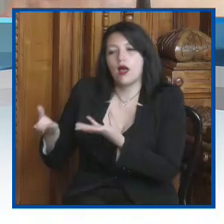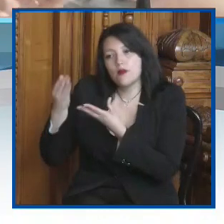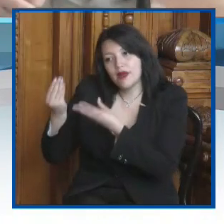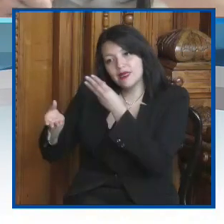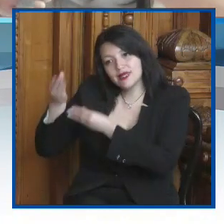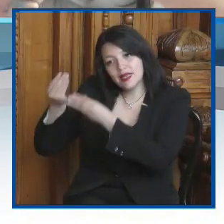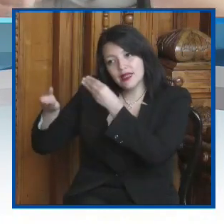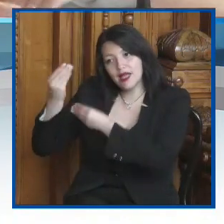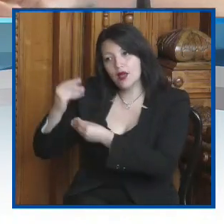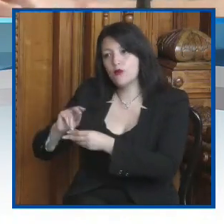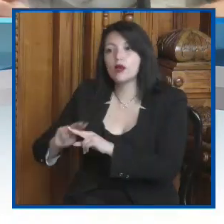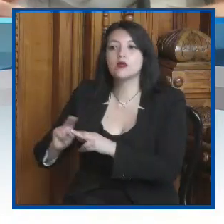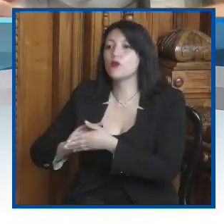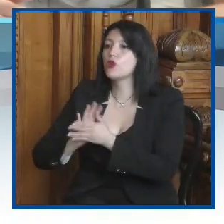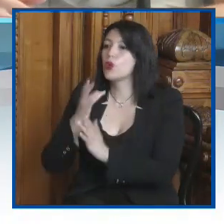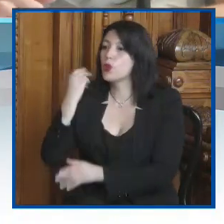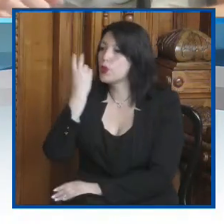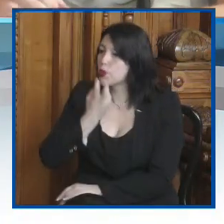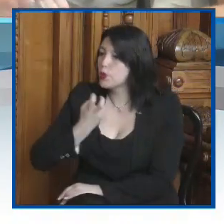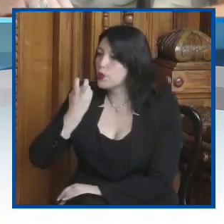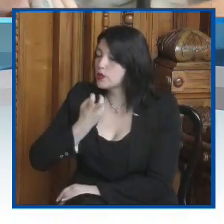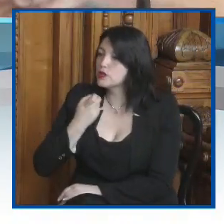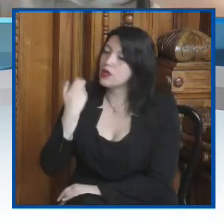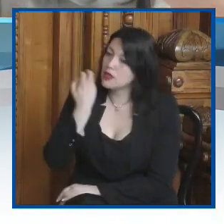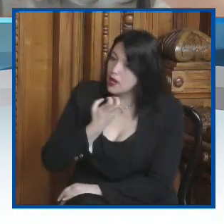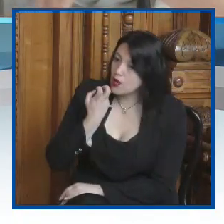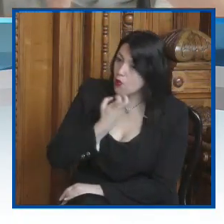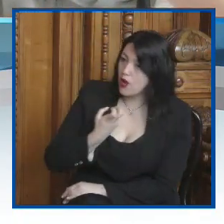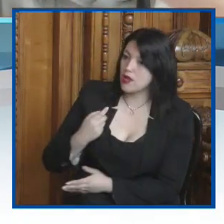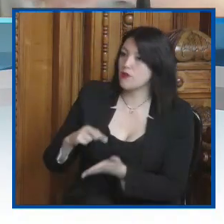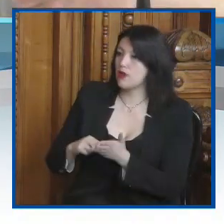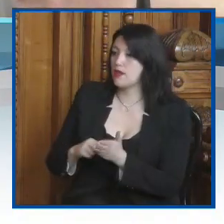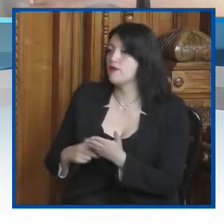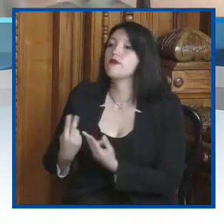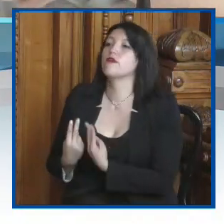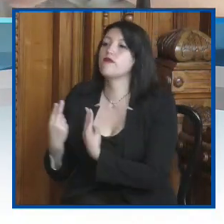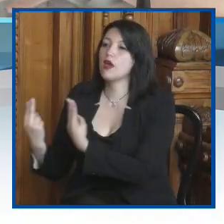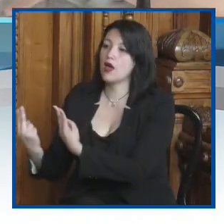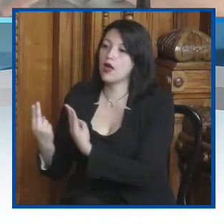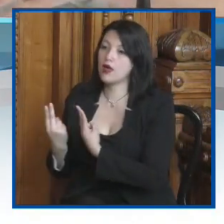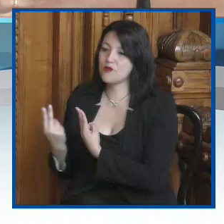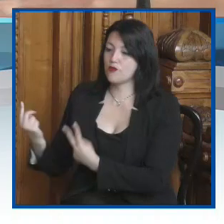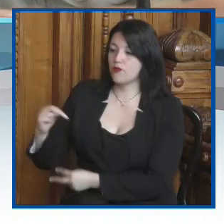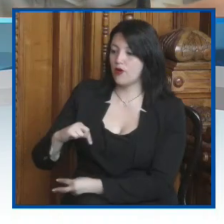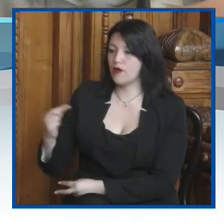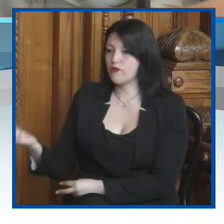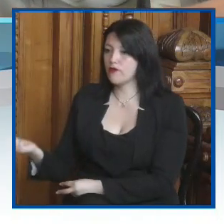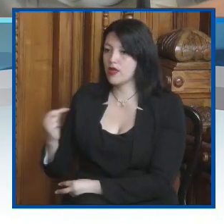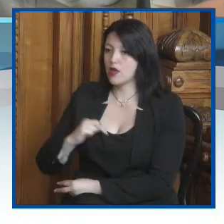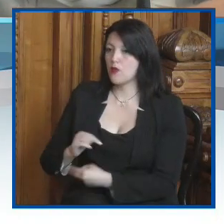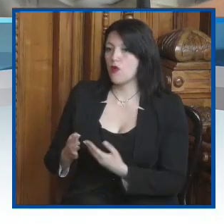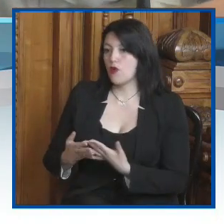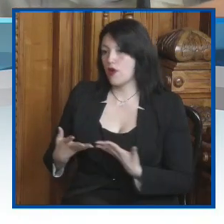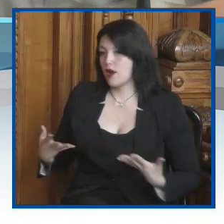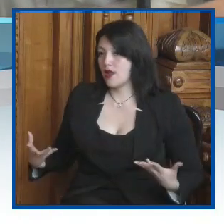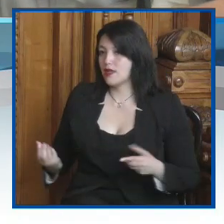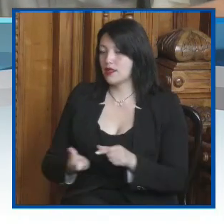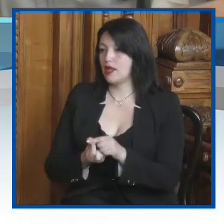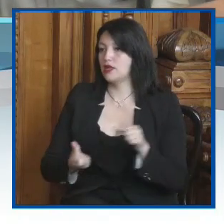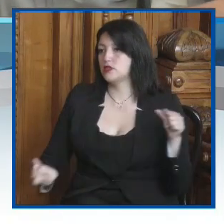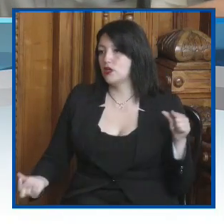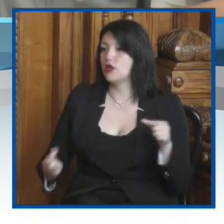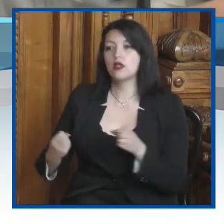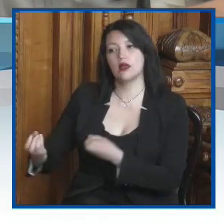capacitamos, hacemos todos los cursos que hay en lenguaje claro en Buenos Aires, viajamos, volvemos, en la Red Nacional de Lenguaje Claro Argentina dieron